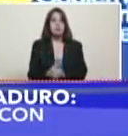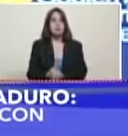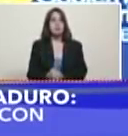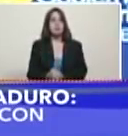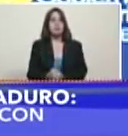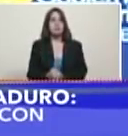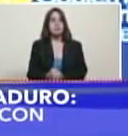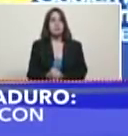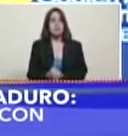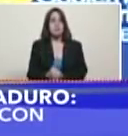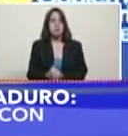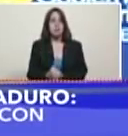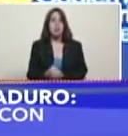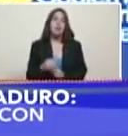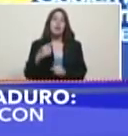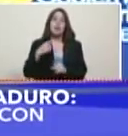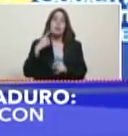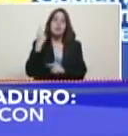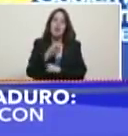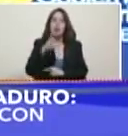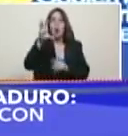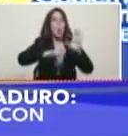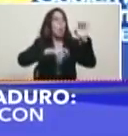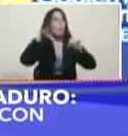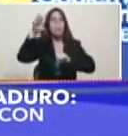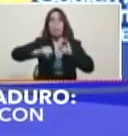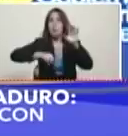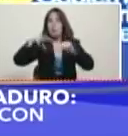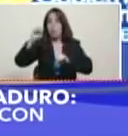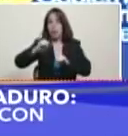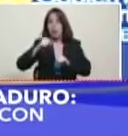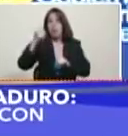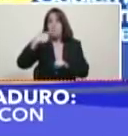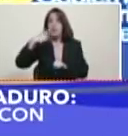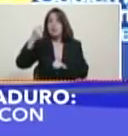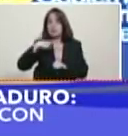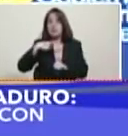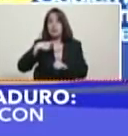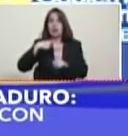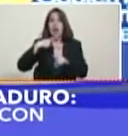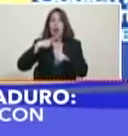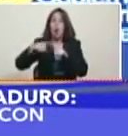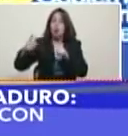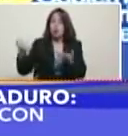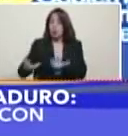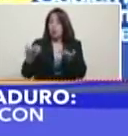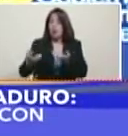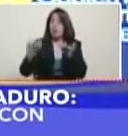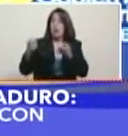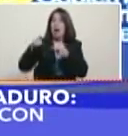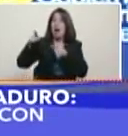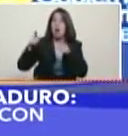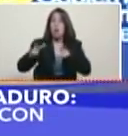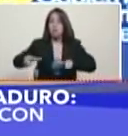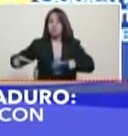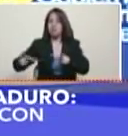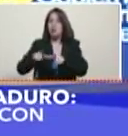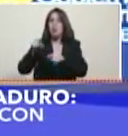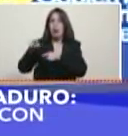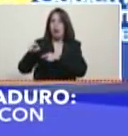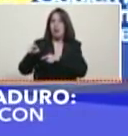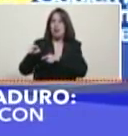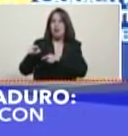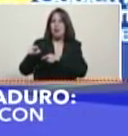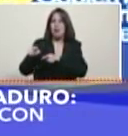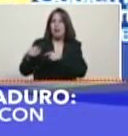y hay que importarlas. Como el grupo de medicinas que nos quemaron en un ataque terrorista